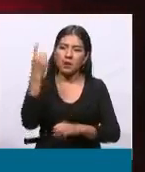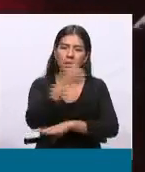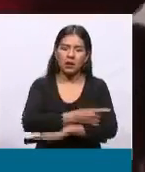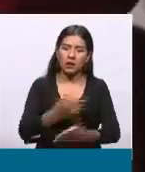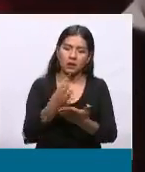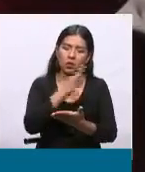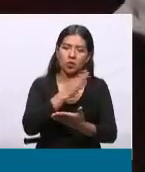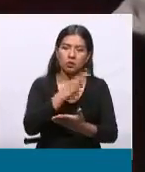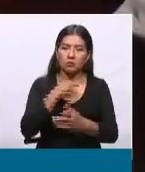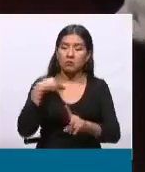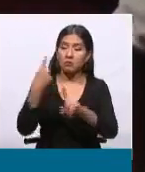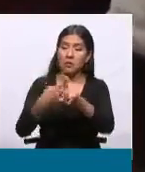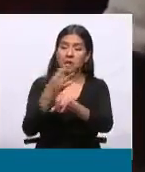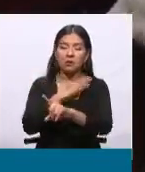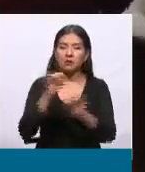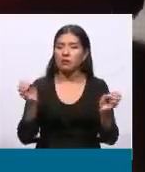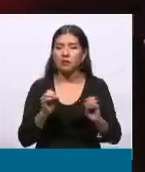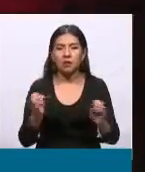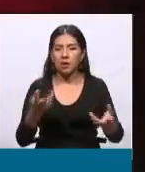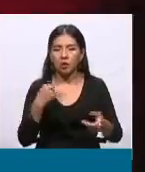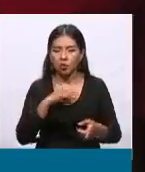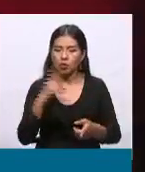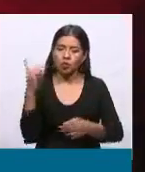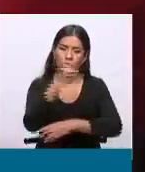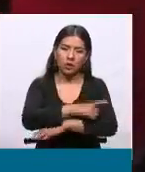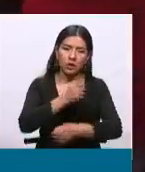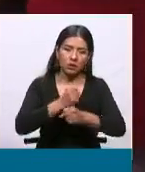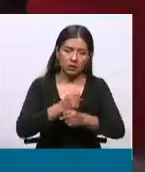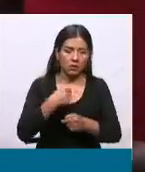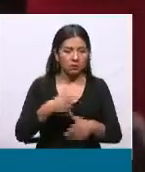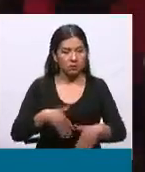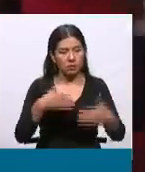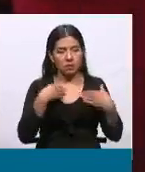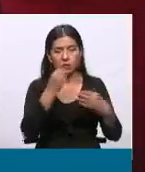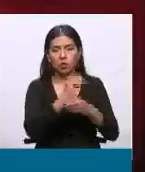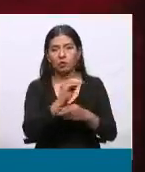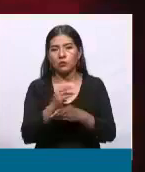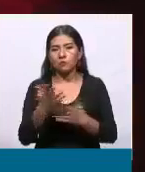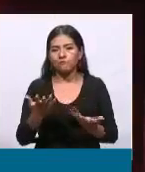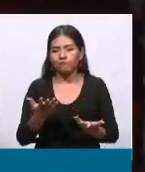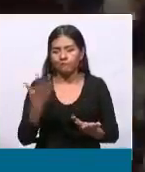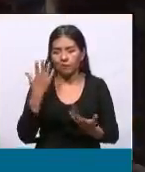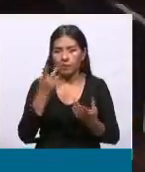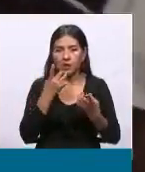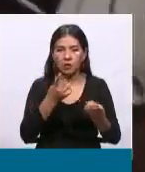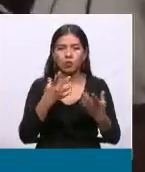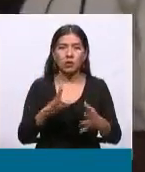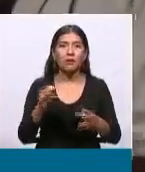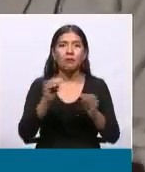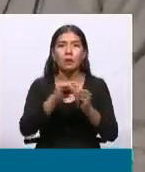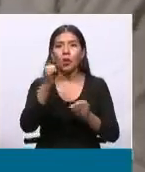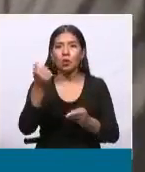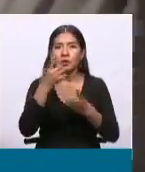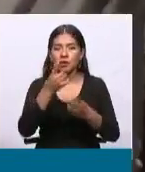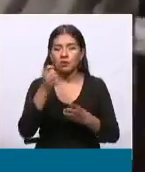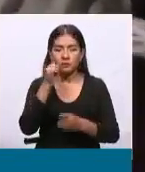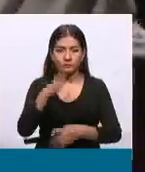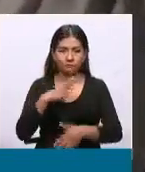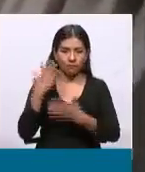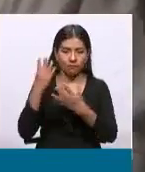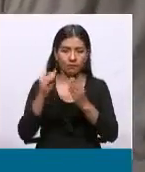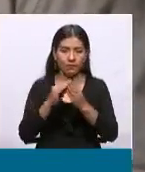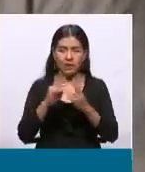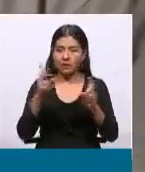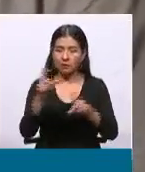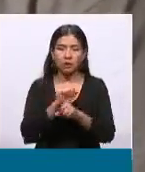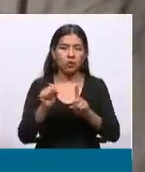nosotros vivimos del día que trabajamos, de eso vivimos nosotros. Lamentable, señora. ¿Qué es lo que ha pasado a usted? Lamentable